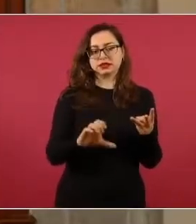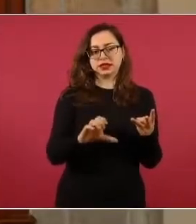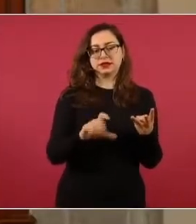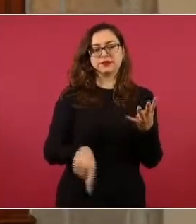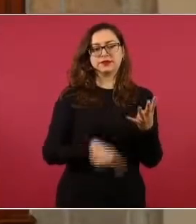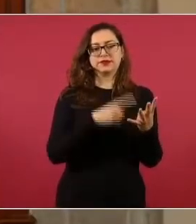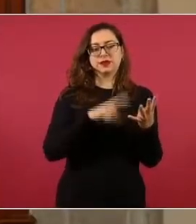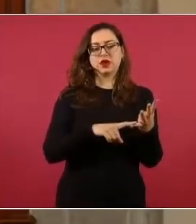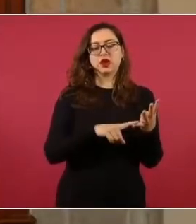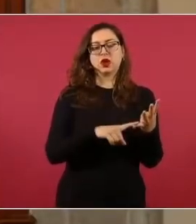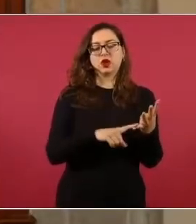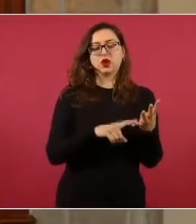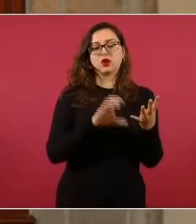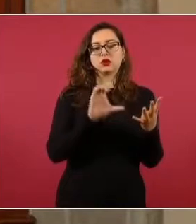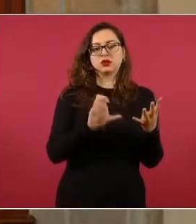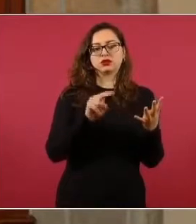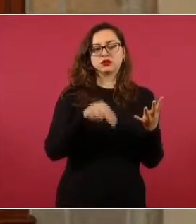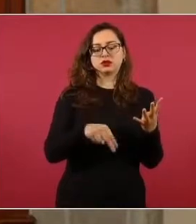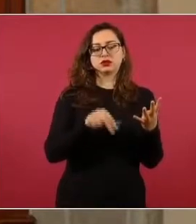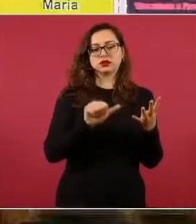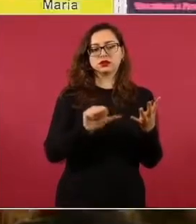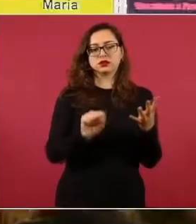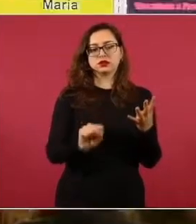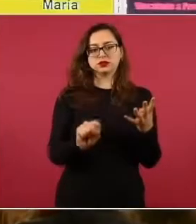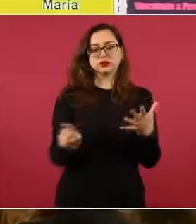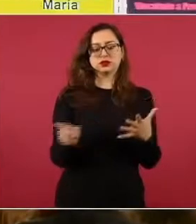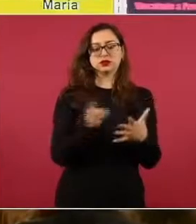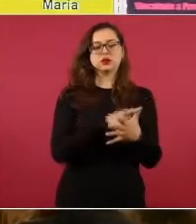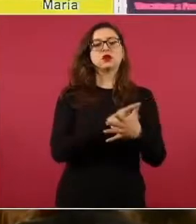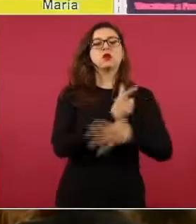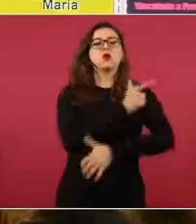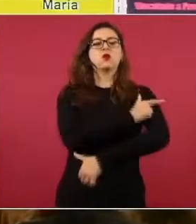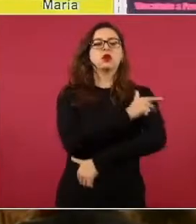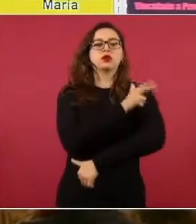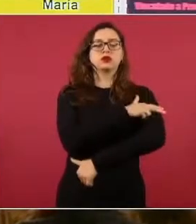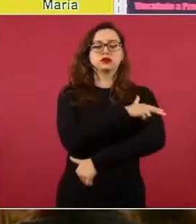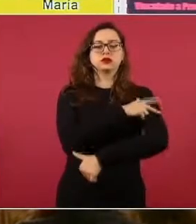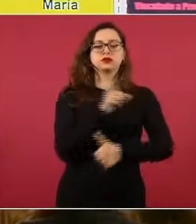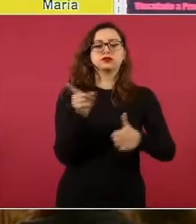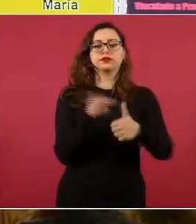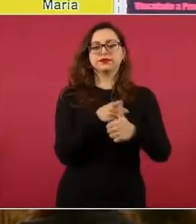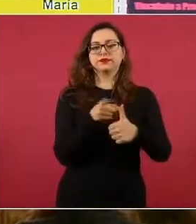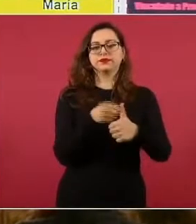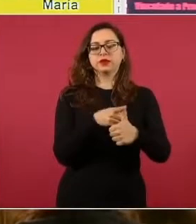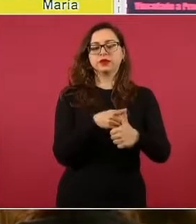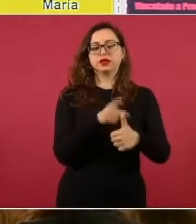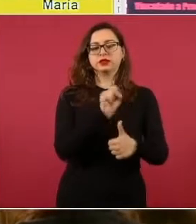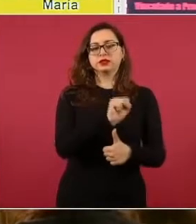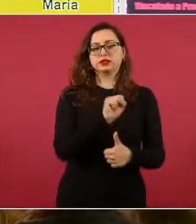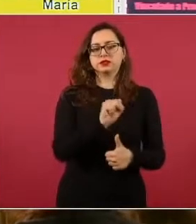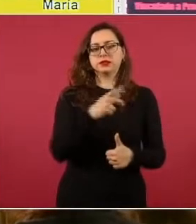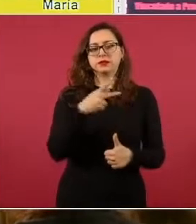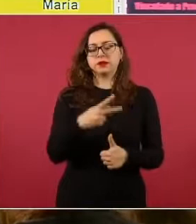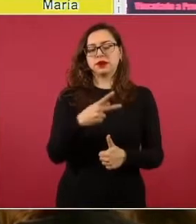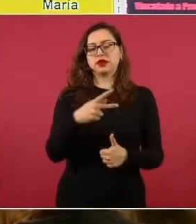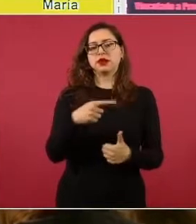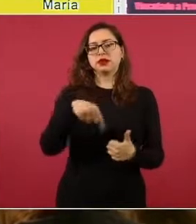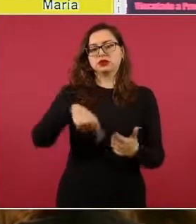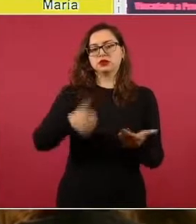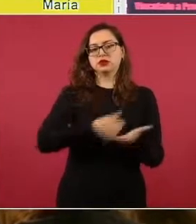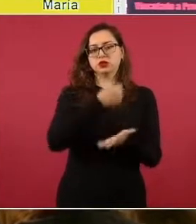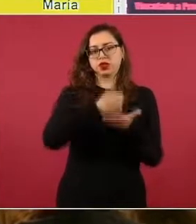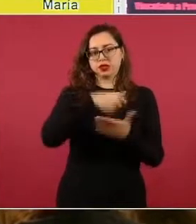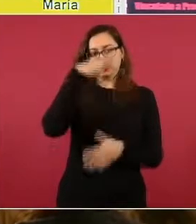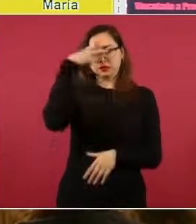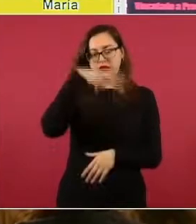la Coordinación Nacional Antisecuestros, la Guardia Nacional y la Secretaría de Seguridad Pública Local, así